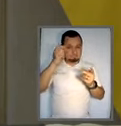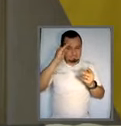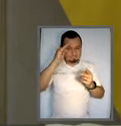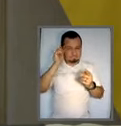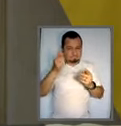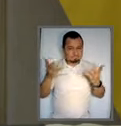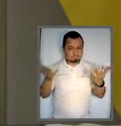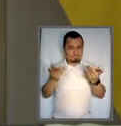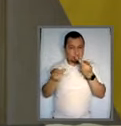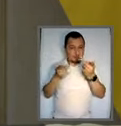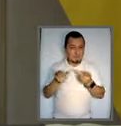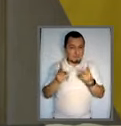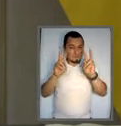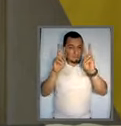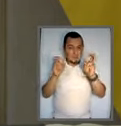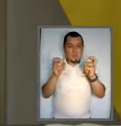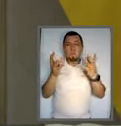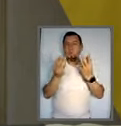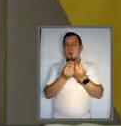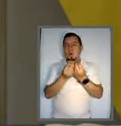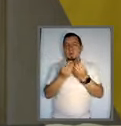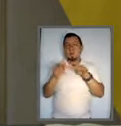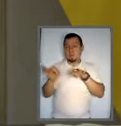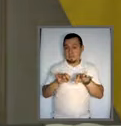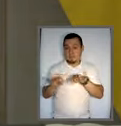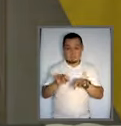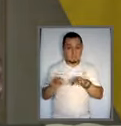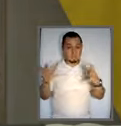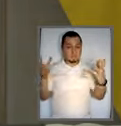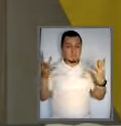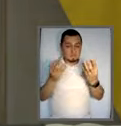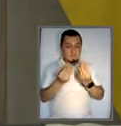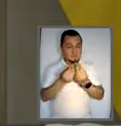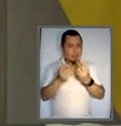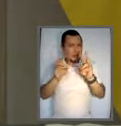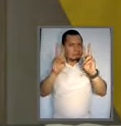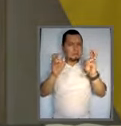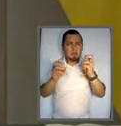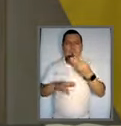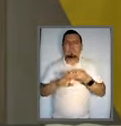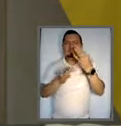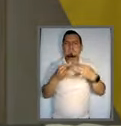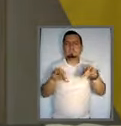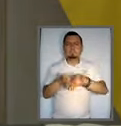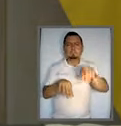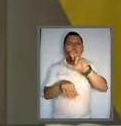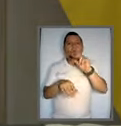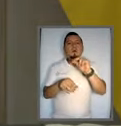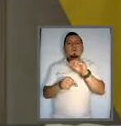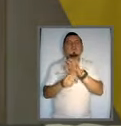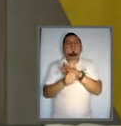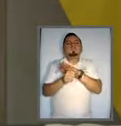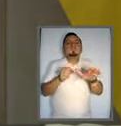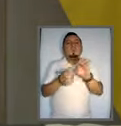ejemplo, el tema de los ingresos a trabajar de manera escalonada. Es uno de los temas importantes, por ejemplo, para no sobresaturar nuestro sistema